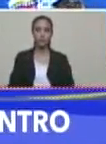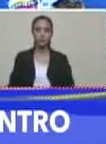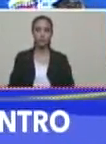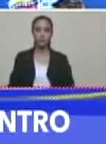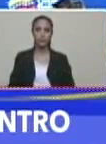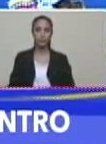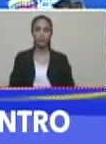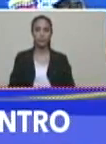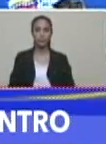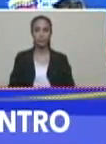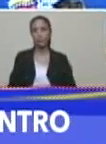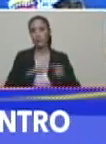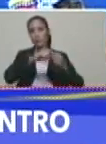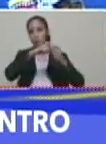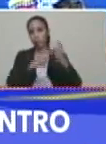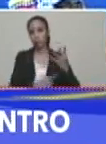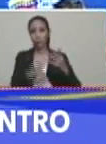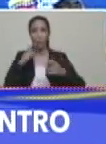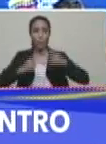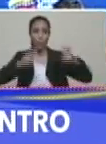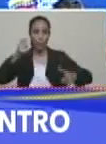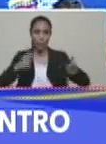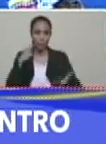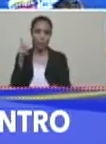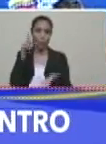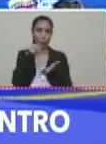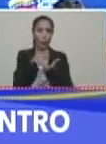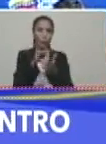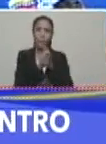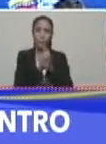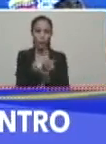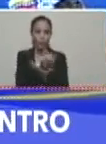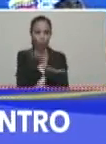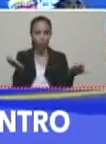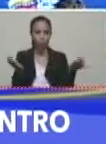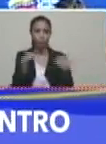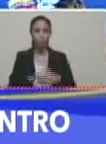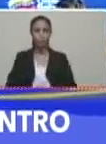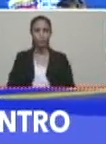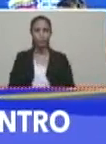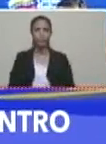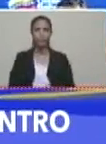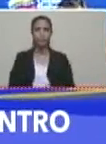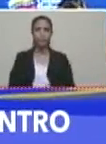compañero, camarada y amigo.